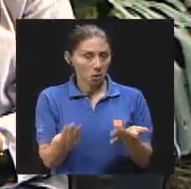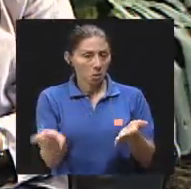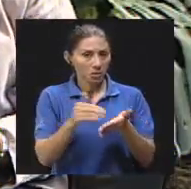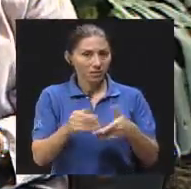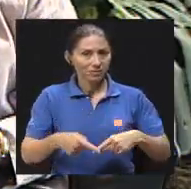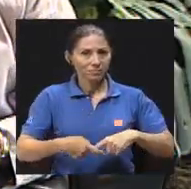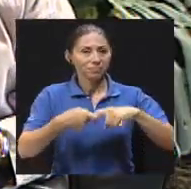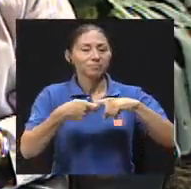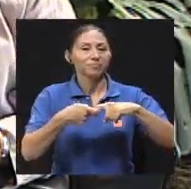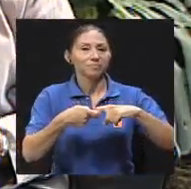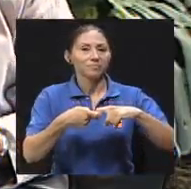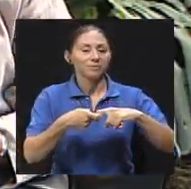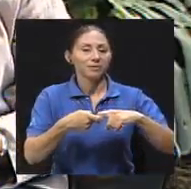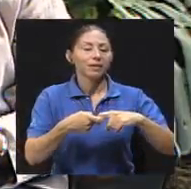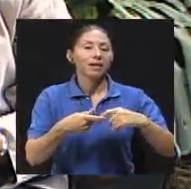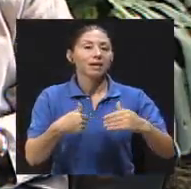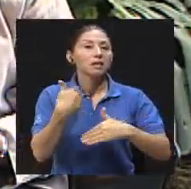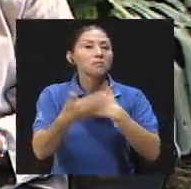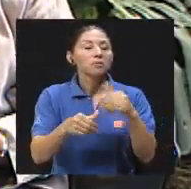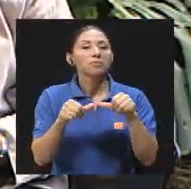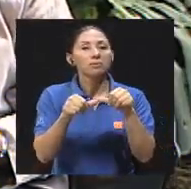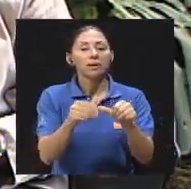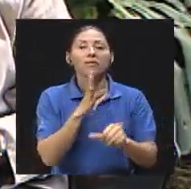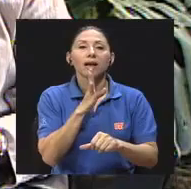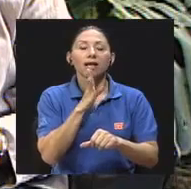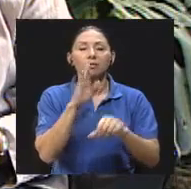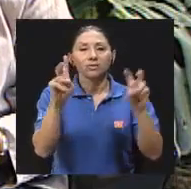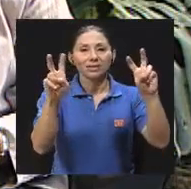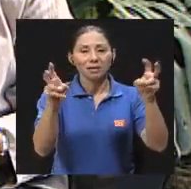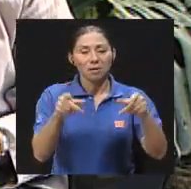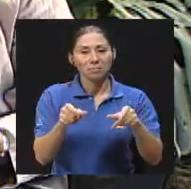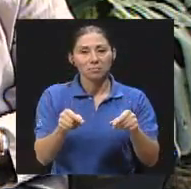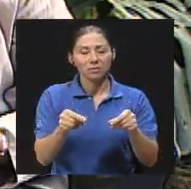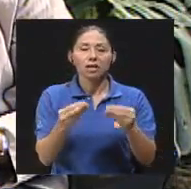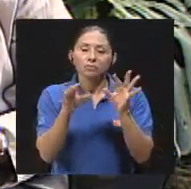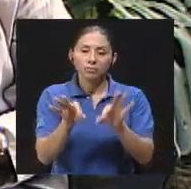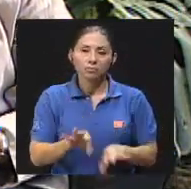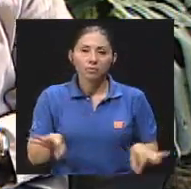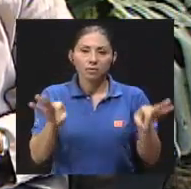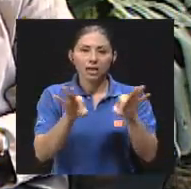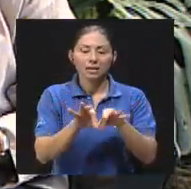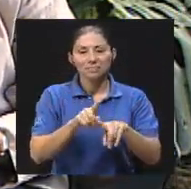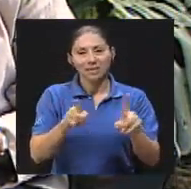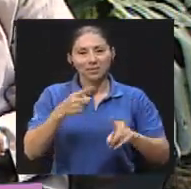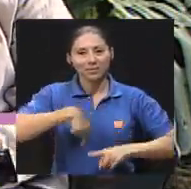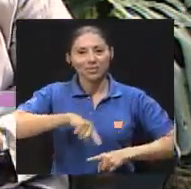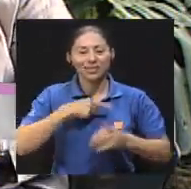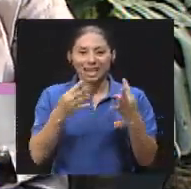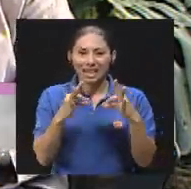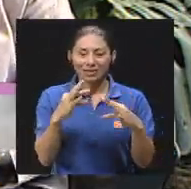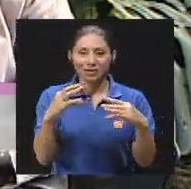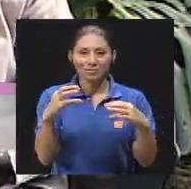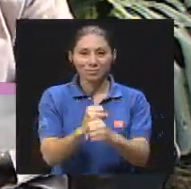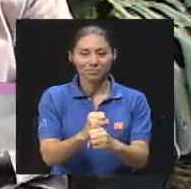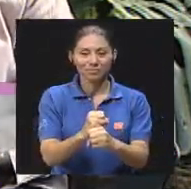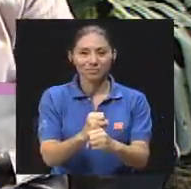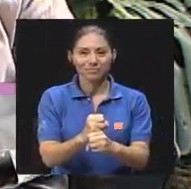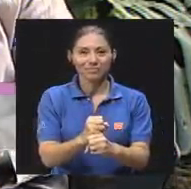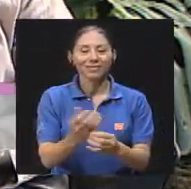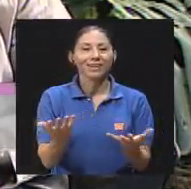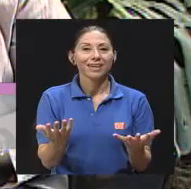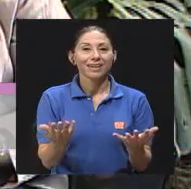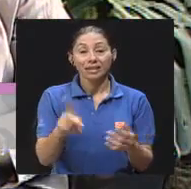vamos a hacer otra pausa en esta conversación para retomar más de los aspectos de este tema, que sabemos que es bastante amplio, pero estamos tratando de sintetizar